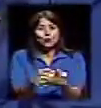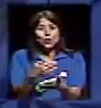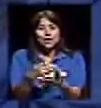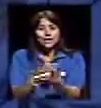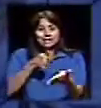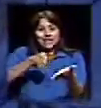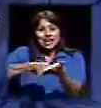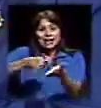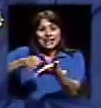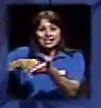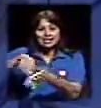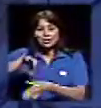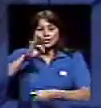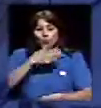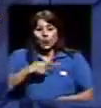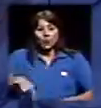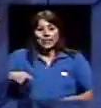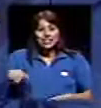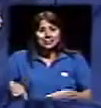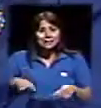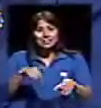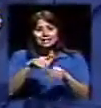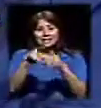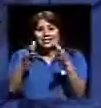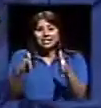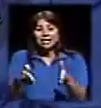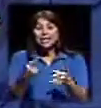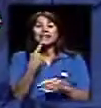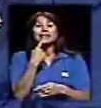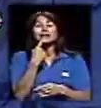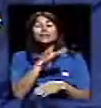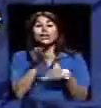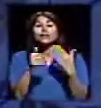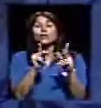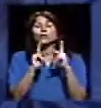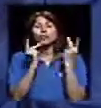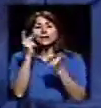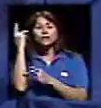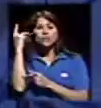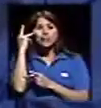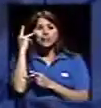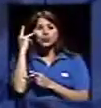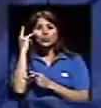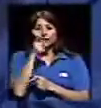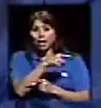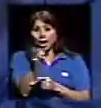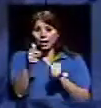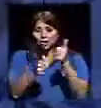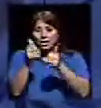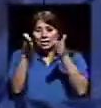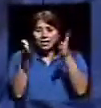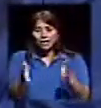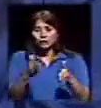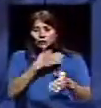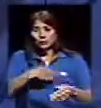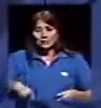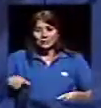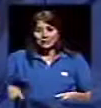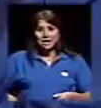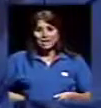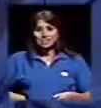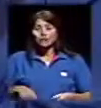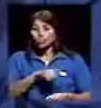decimos a los diferentes partidos políticos y candidatos presidenciales que tomen en cuenta este informe técnico que emite